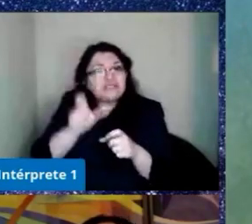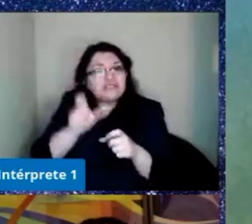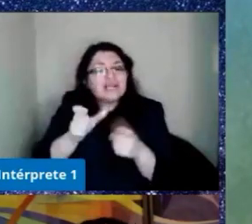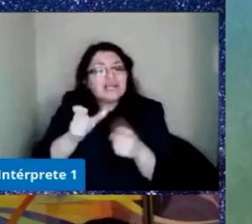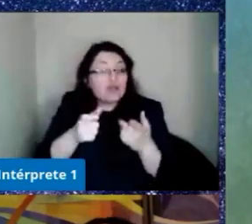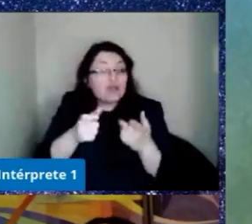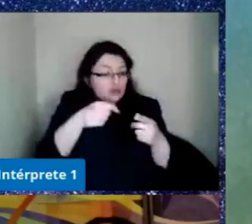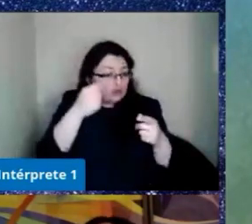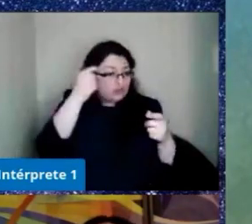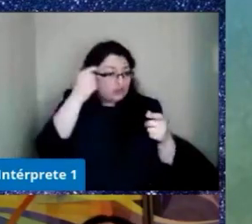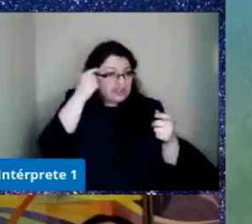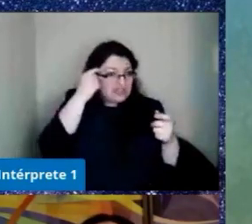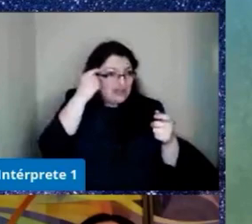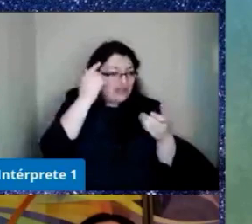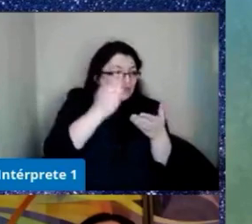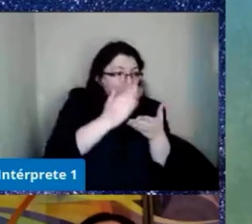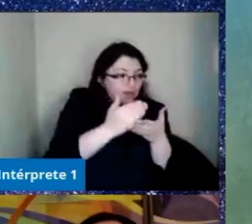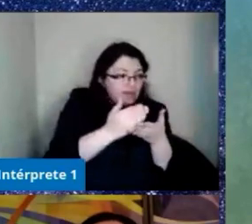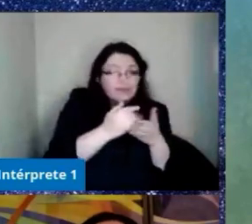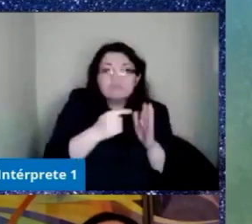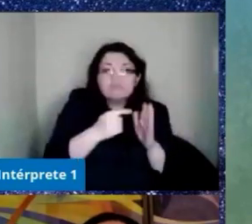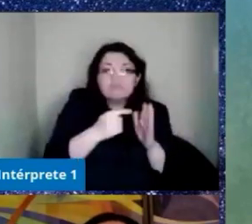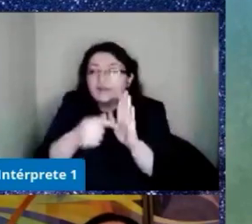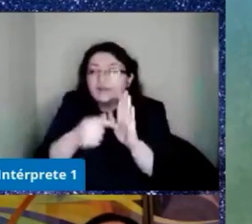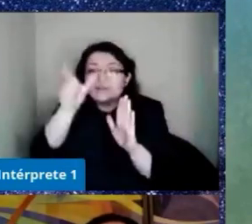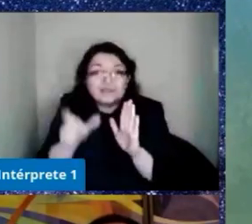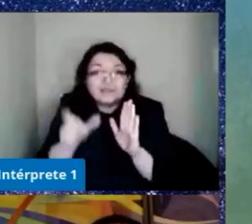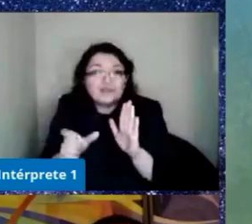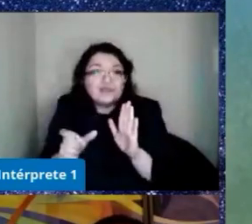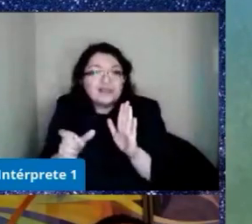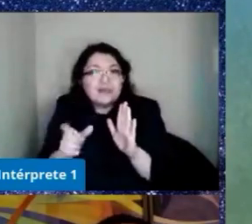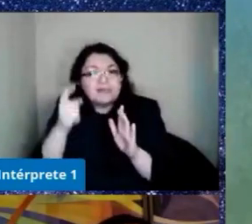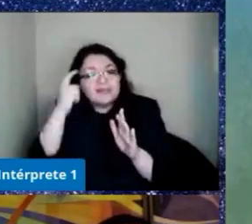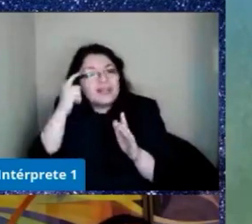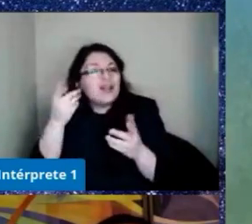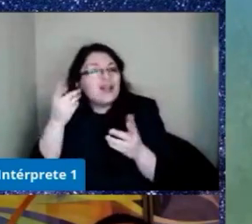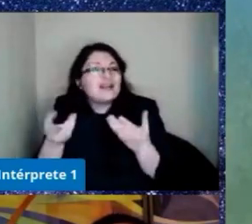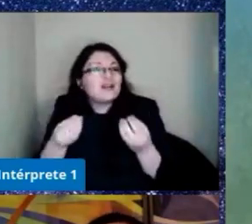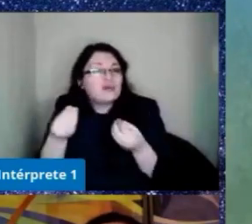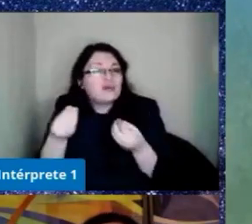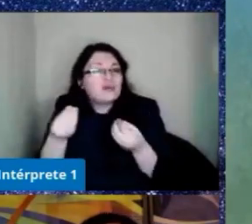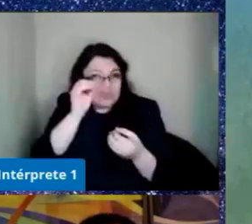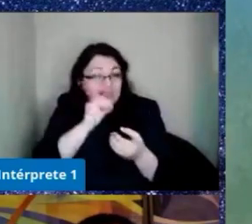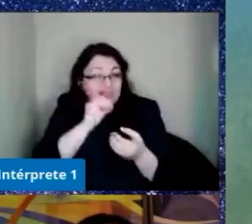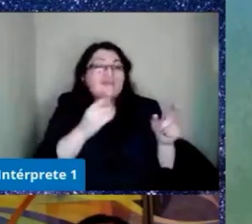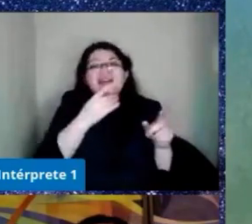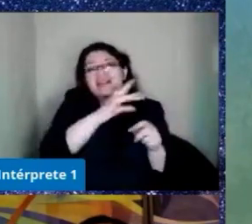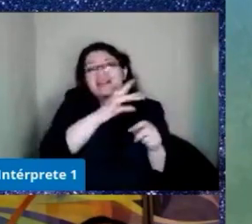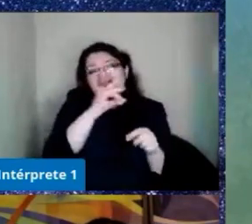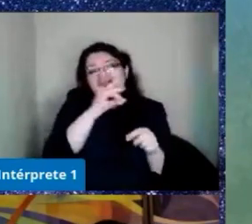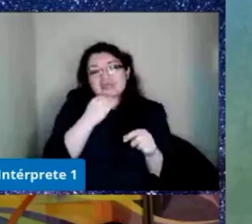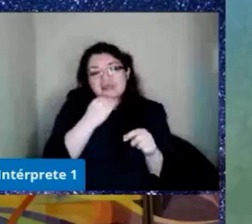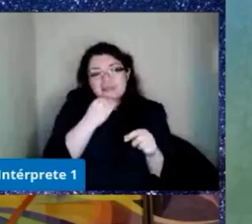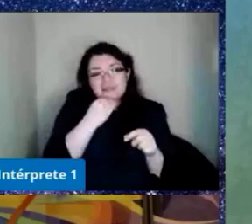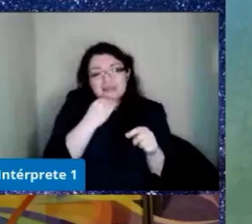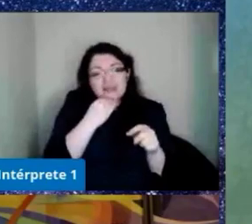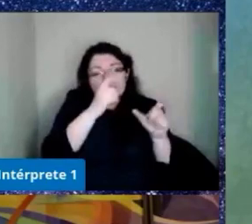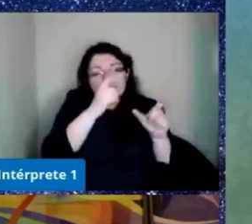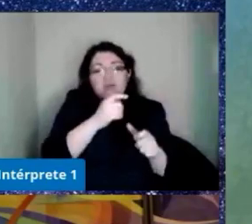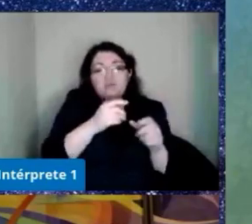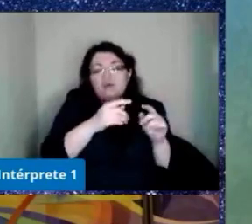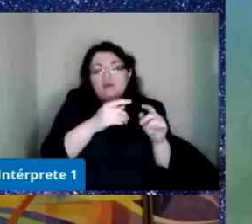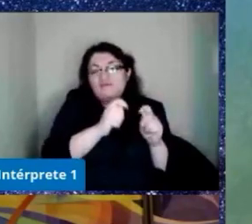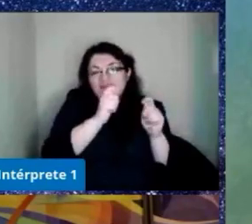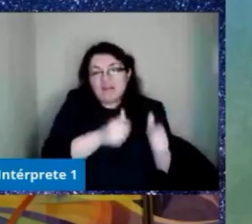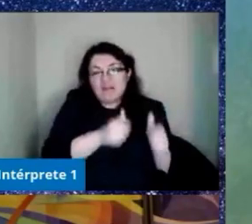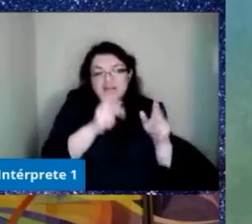con mi compañera, que era una postdoc en ese minuto, ella era especialista en el tema que elegimos, formación de estrella y planeta. Y así,